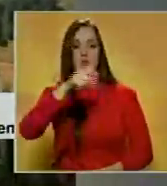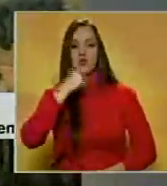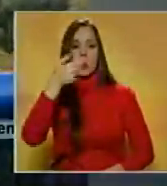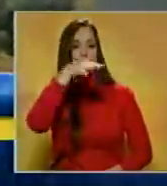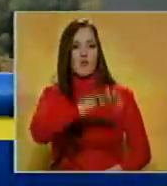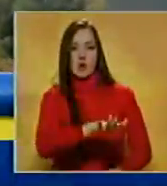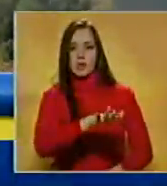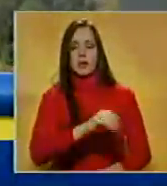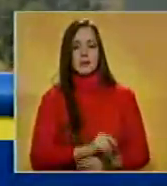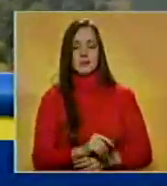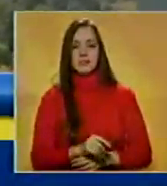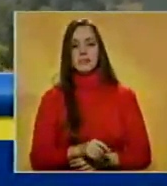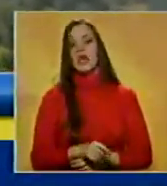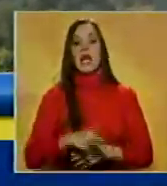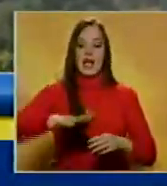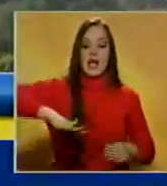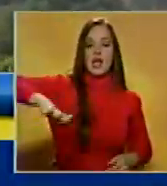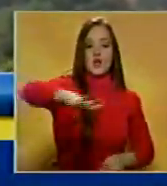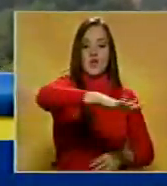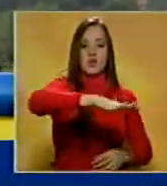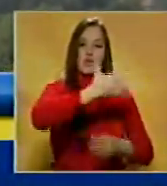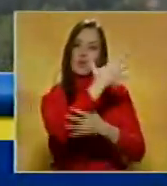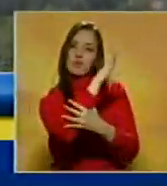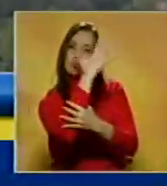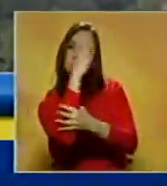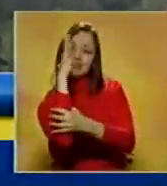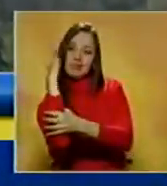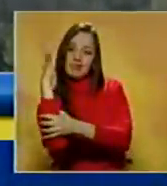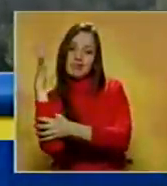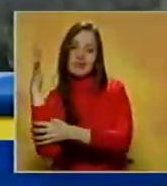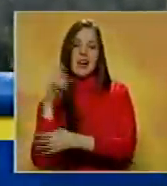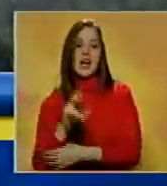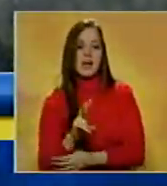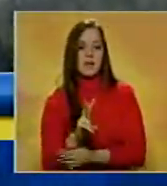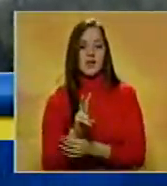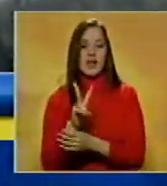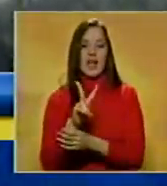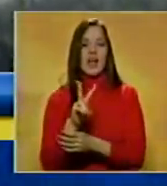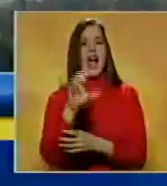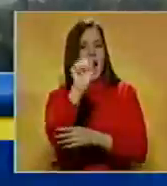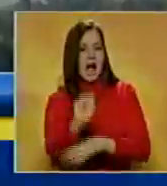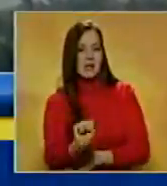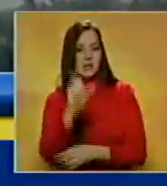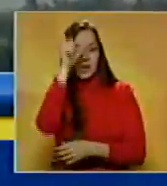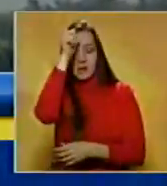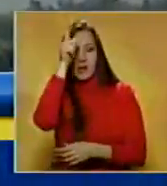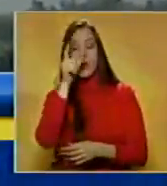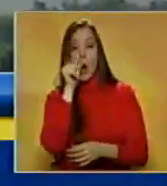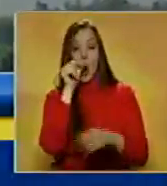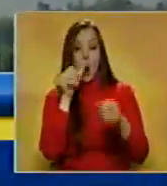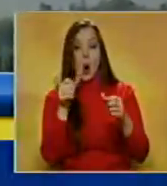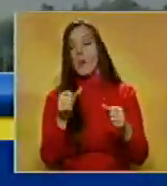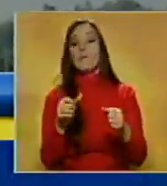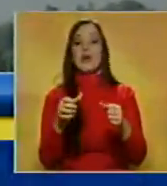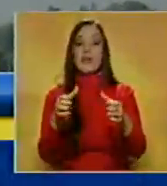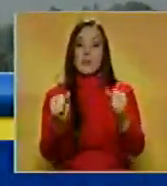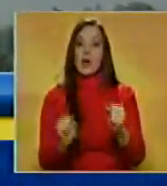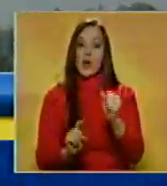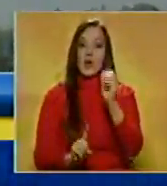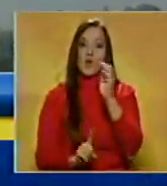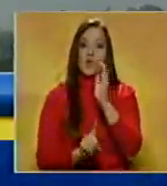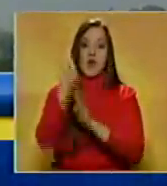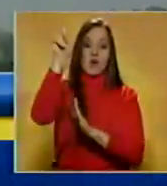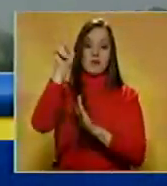se produjo en una zona boscosa de Baviera, al sur del país. El piloto logró activar el dispositivo de expulsión